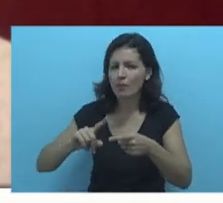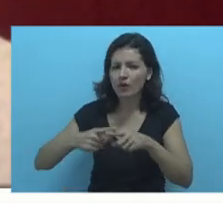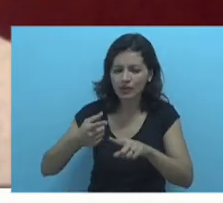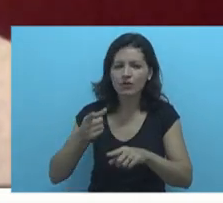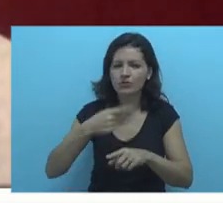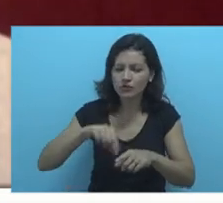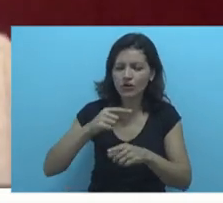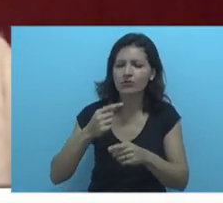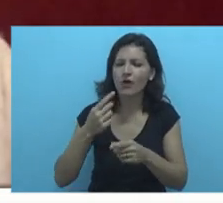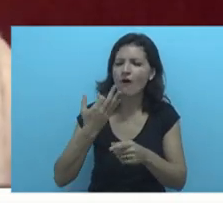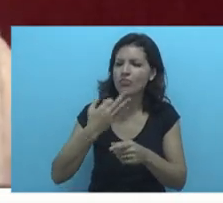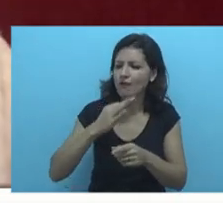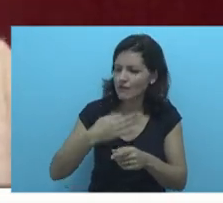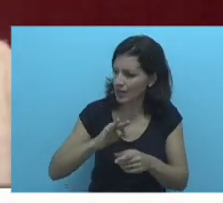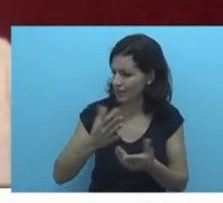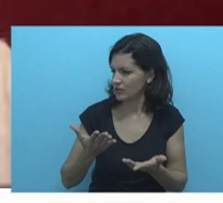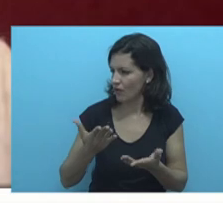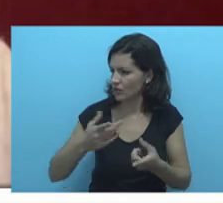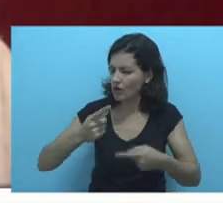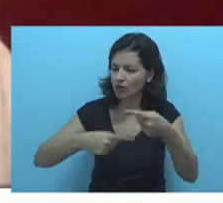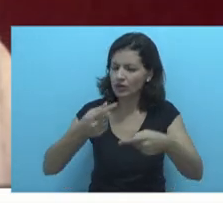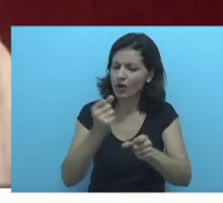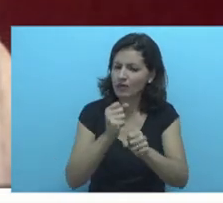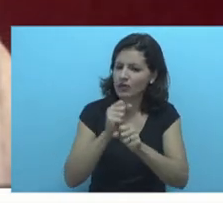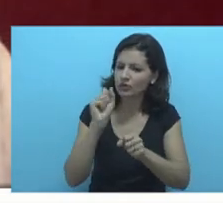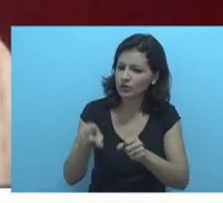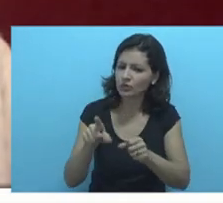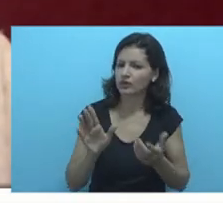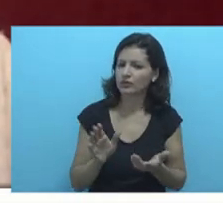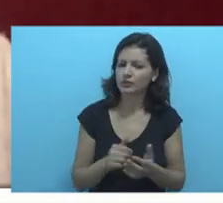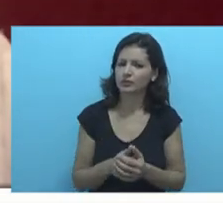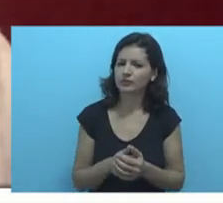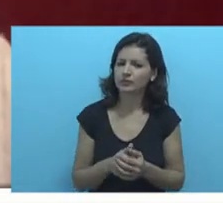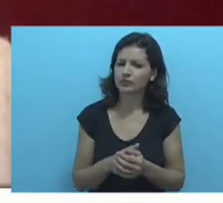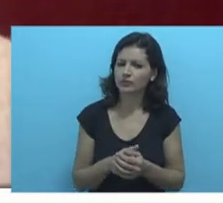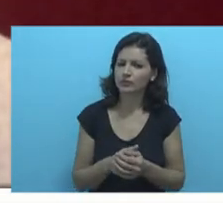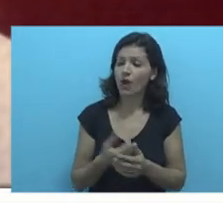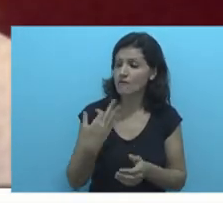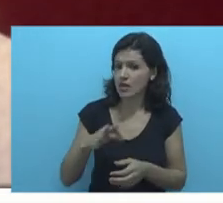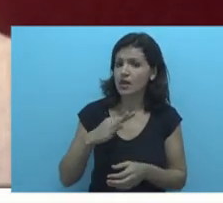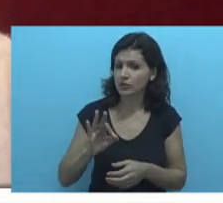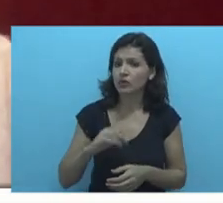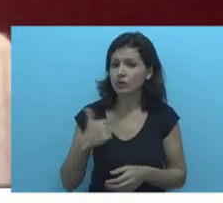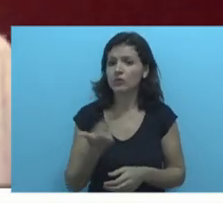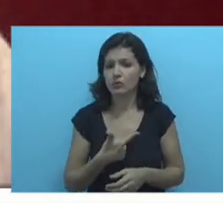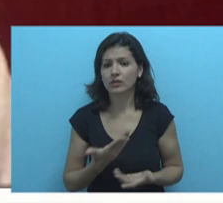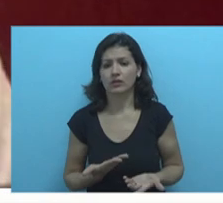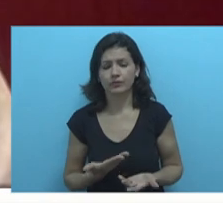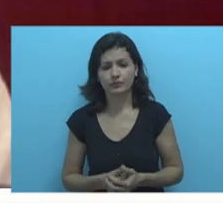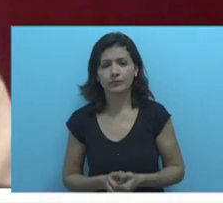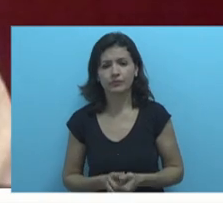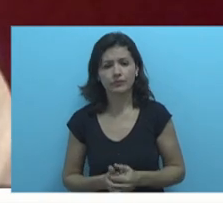legado de Miguel, es esa continuación que tantos se han referido y es nuestra obligación en estos tiempos tan